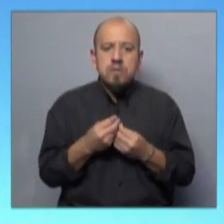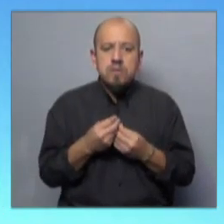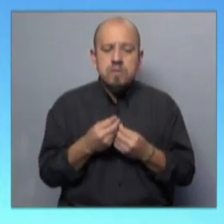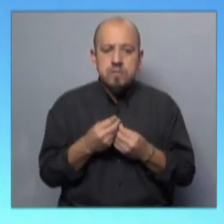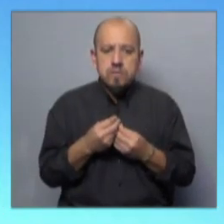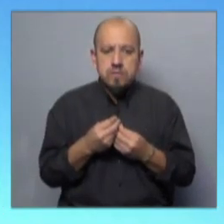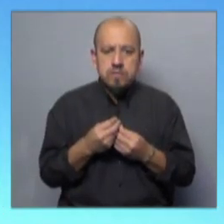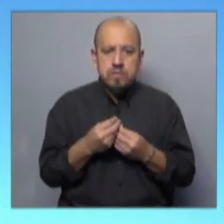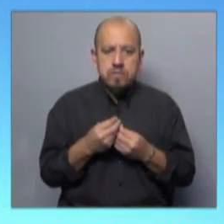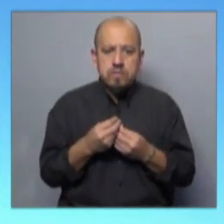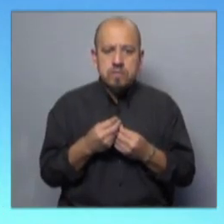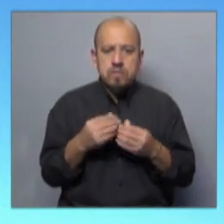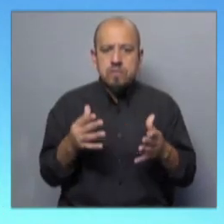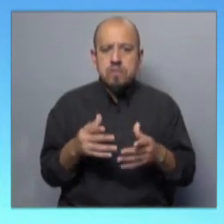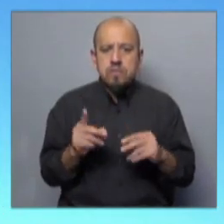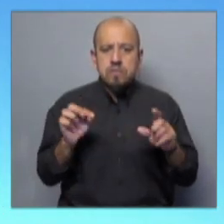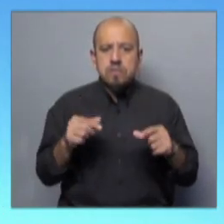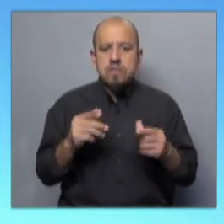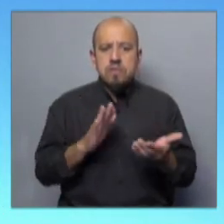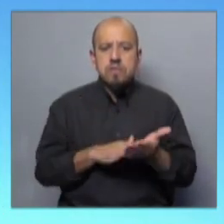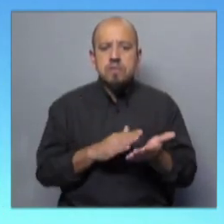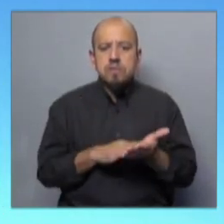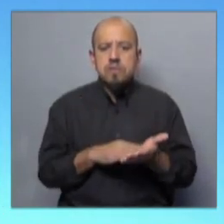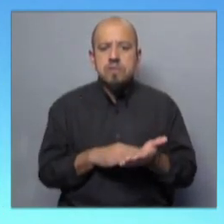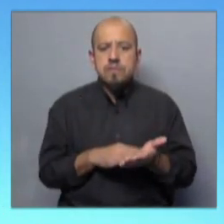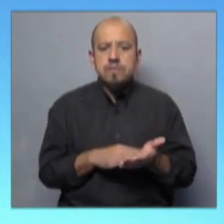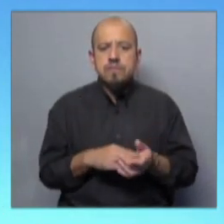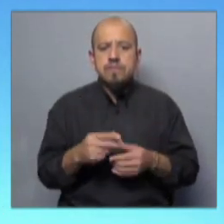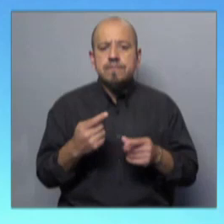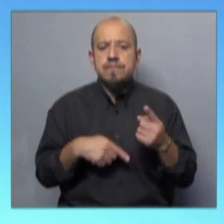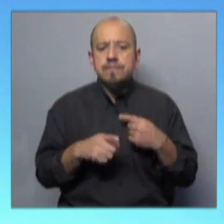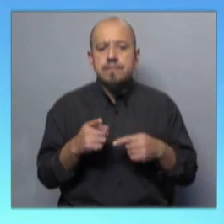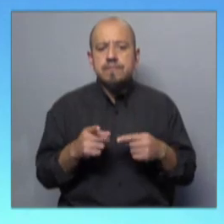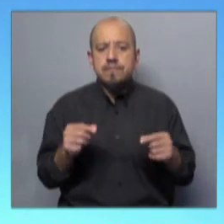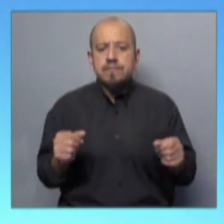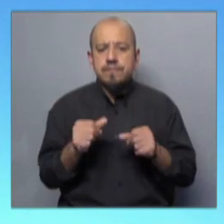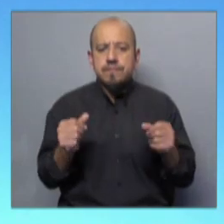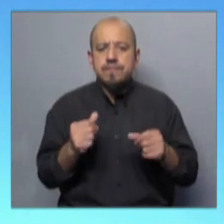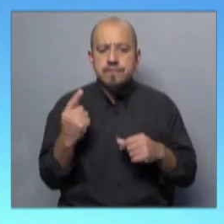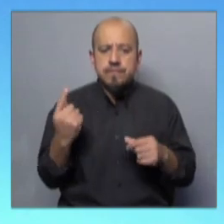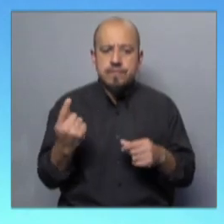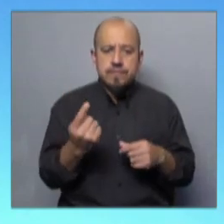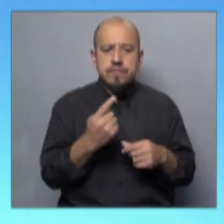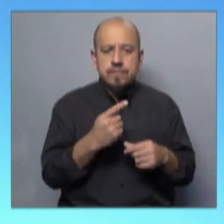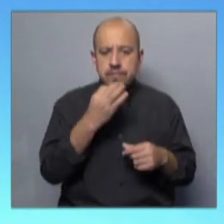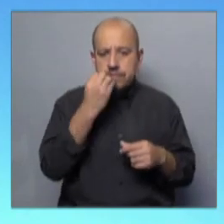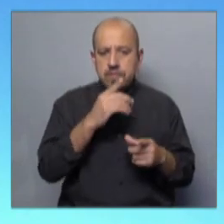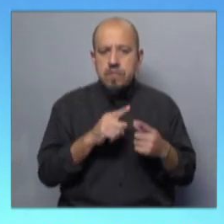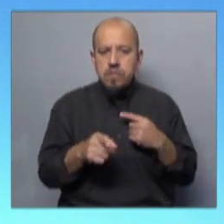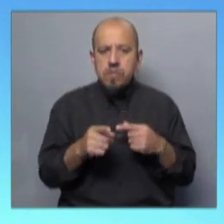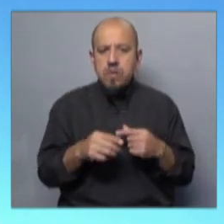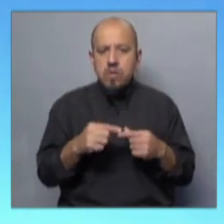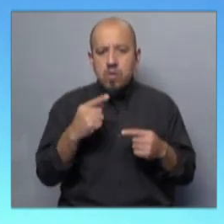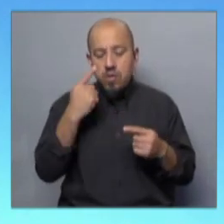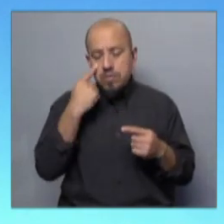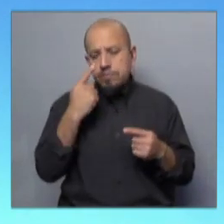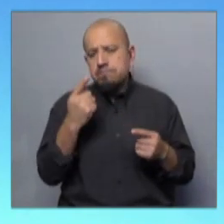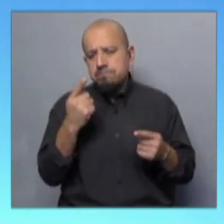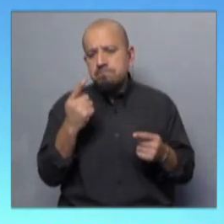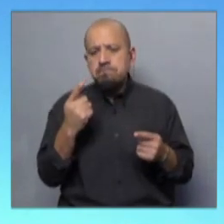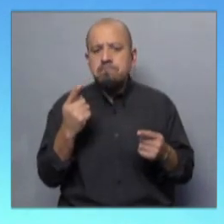en materia de análisis entonces el estudio decimos caso por caso hemos mejorado en los instrumentos de observación